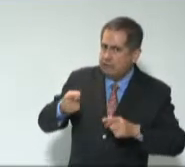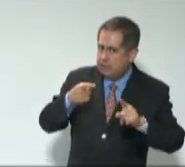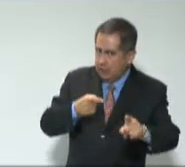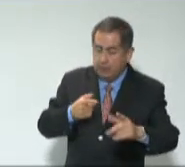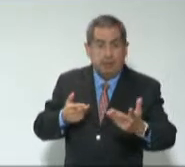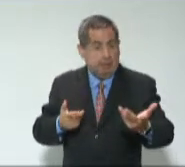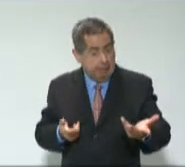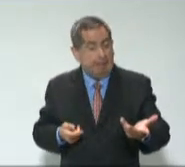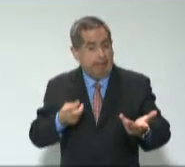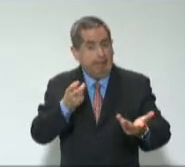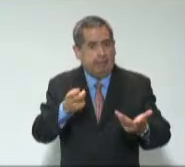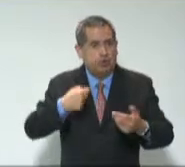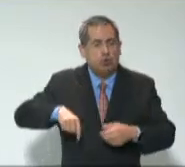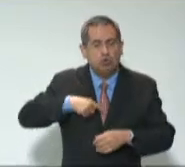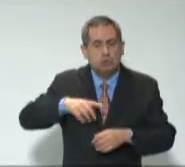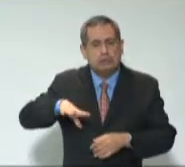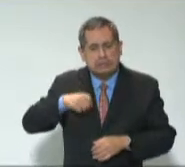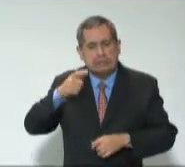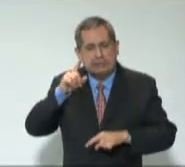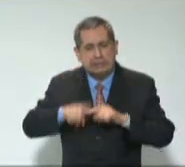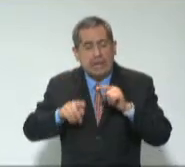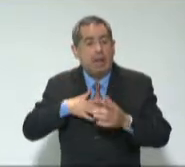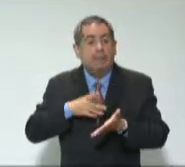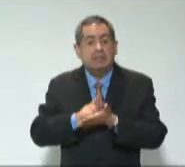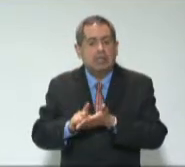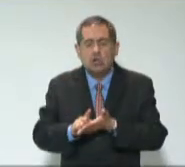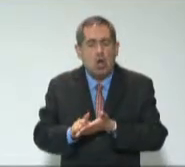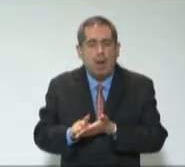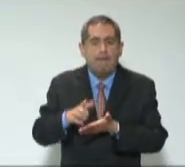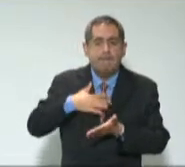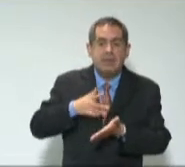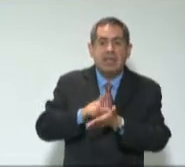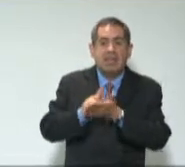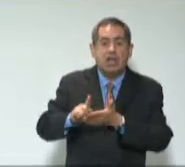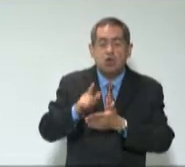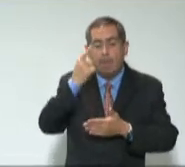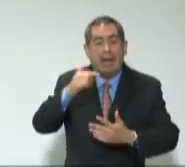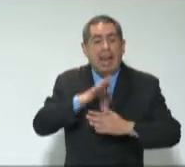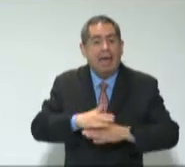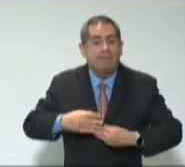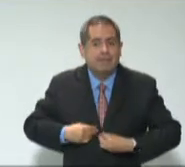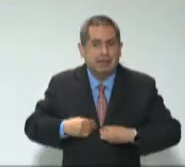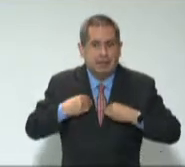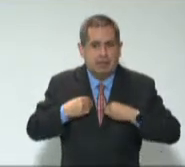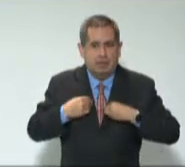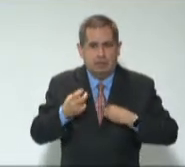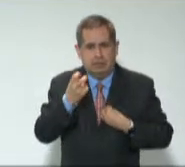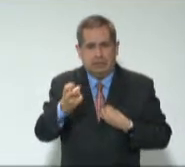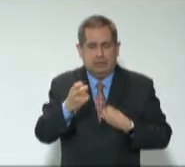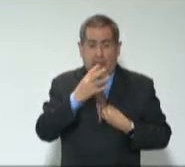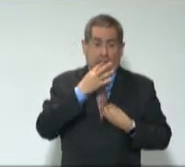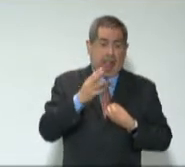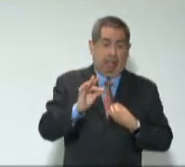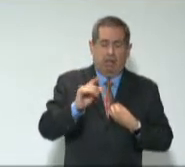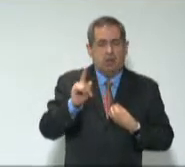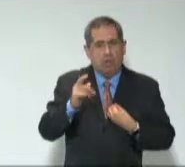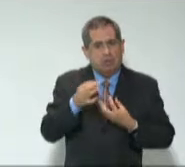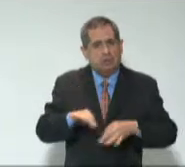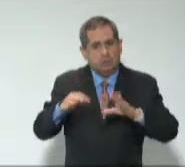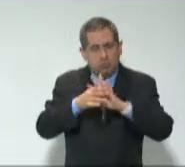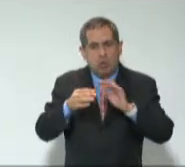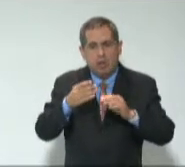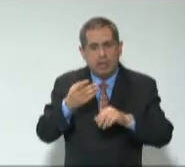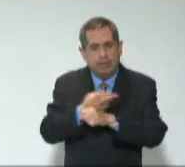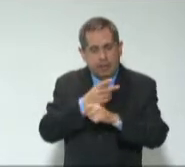estamos no luchando por cualquier derecho estamos luchando por el derecho a la vida entonces no es poca cosa lo que nos